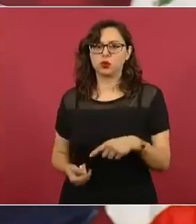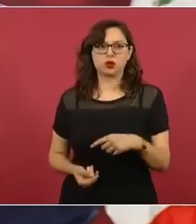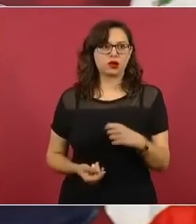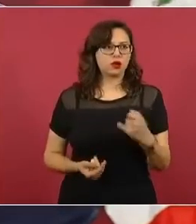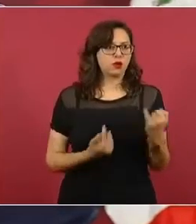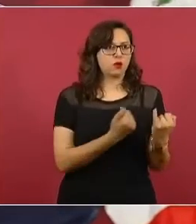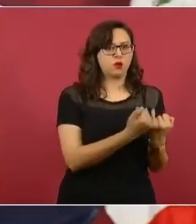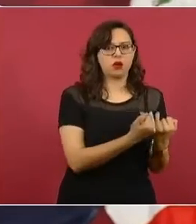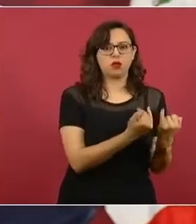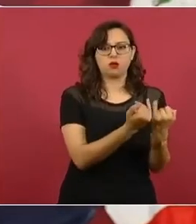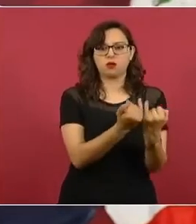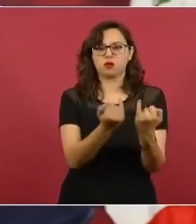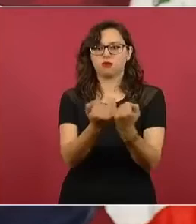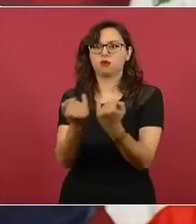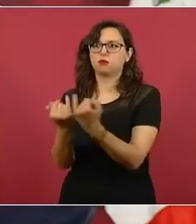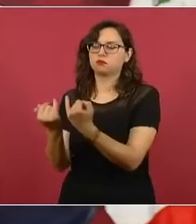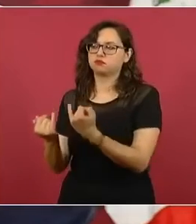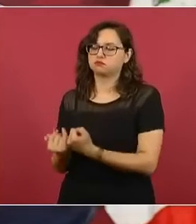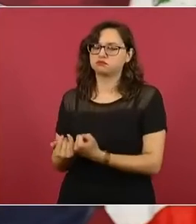sin